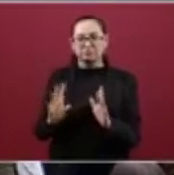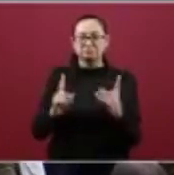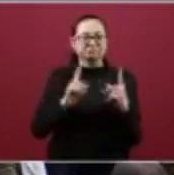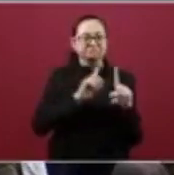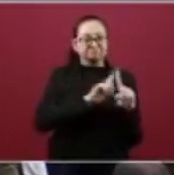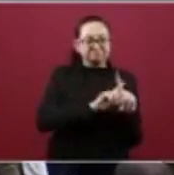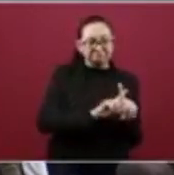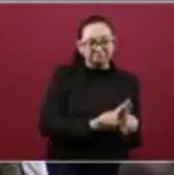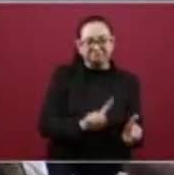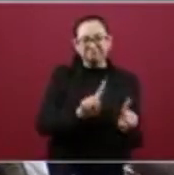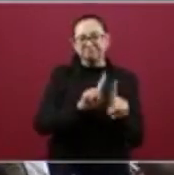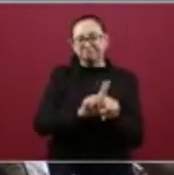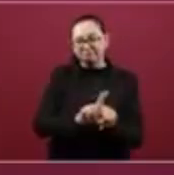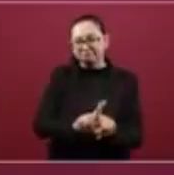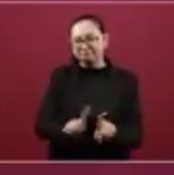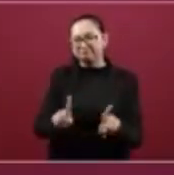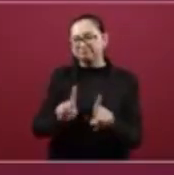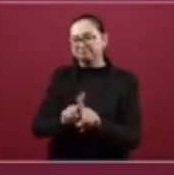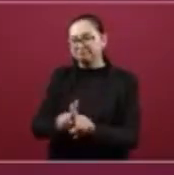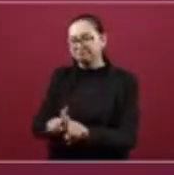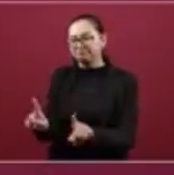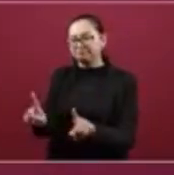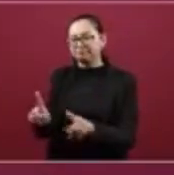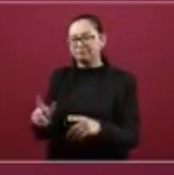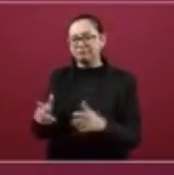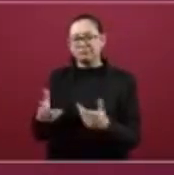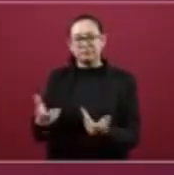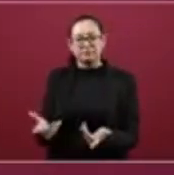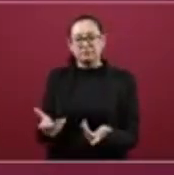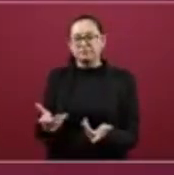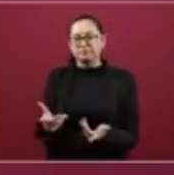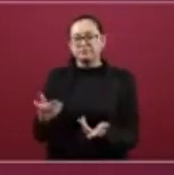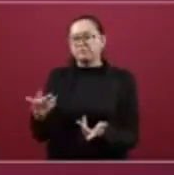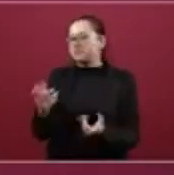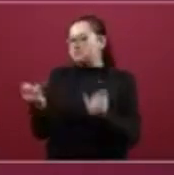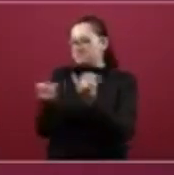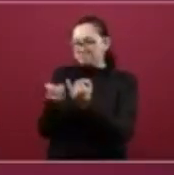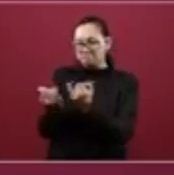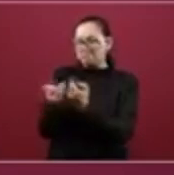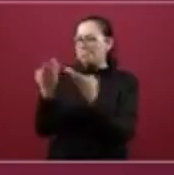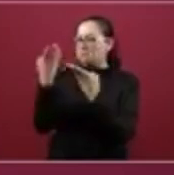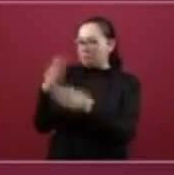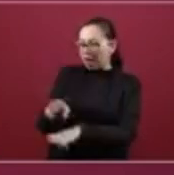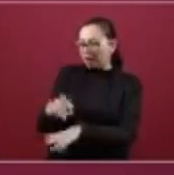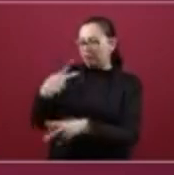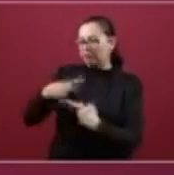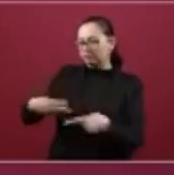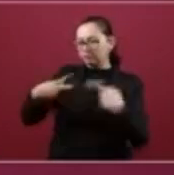como me reúno con banqueros,